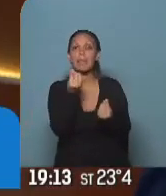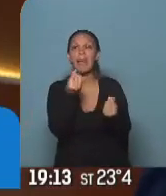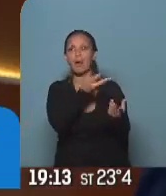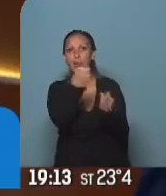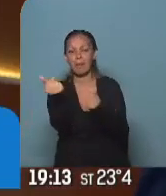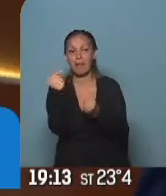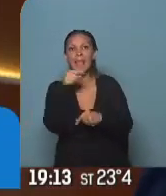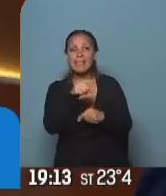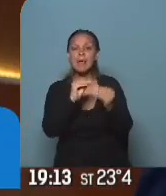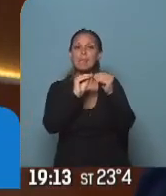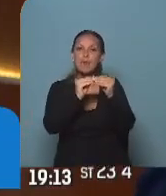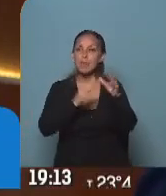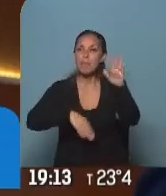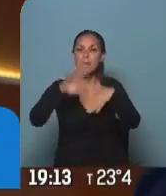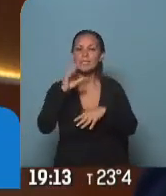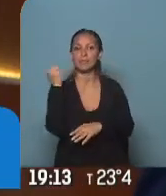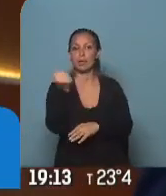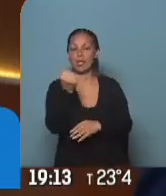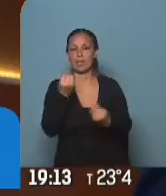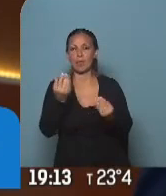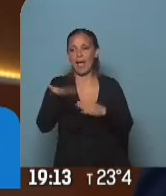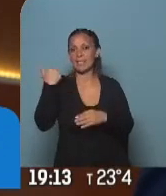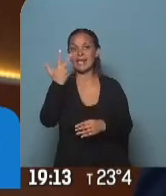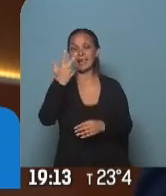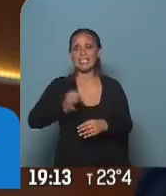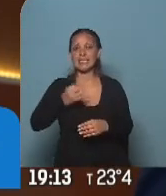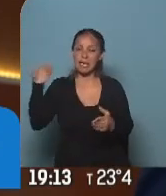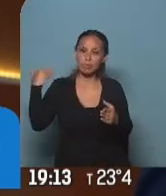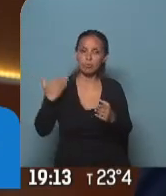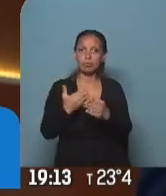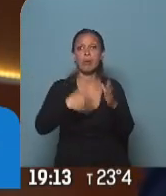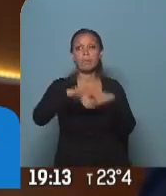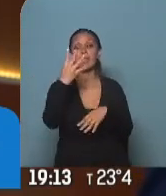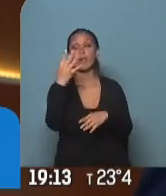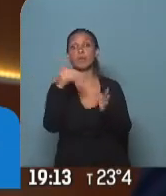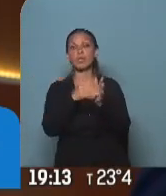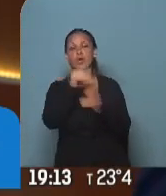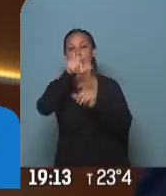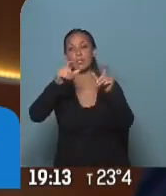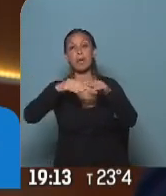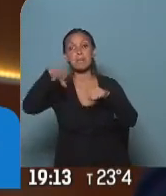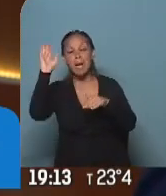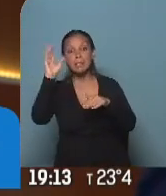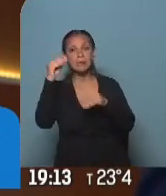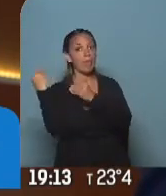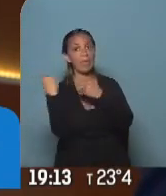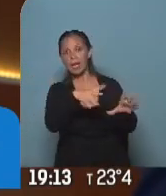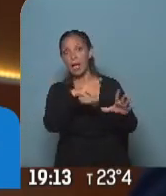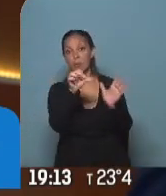razón fundamental por la cual en los últimos 3 años más de 4 millones de venezolanos han abandonado el